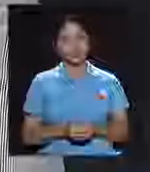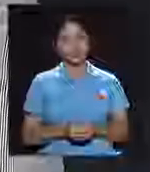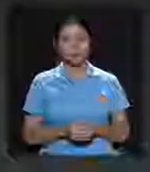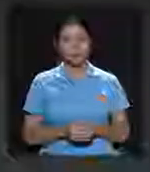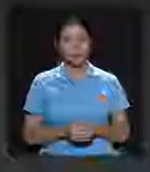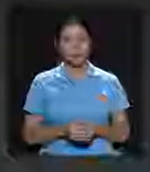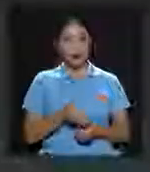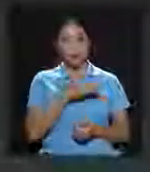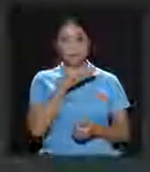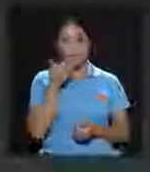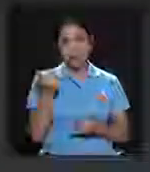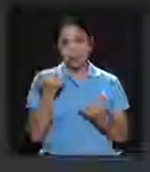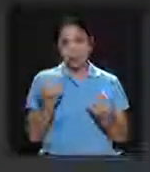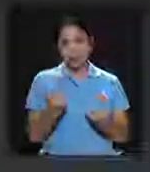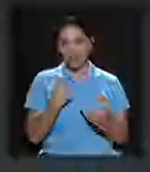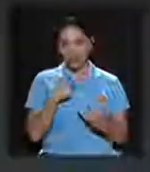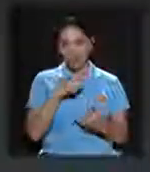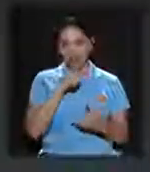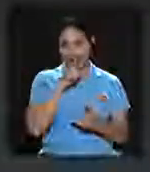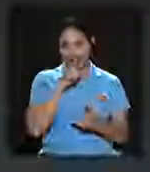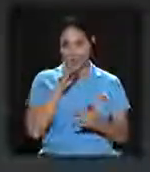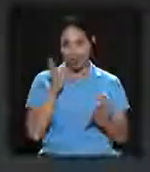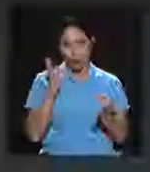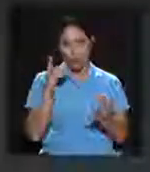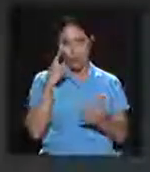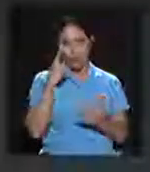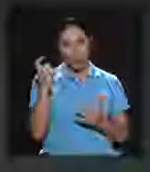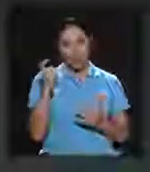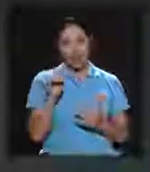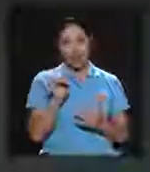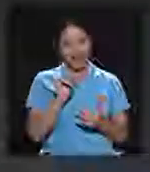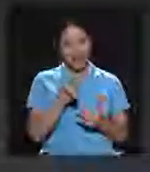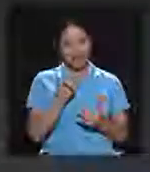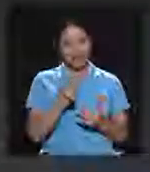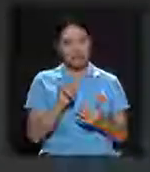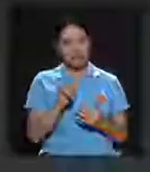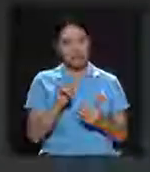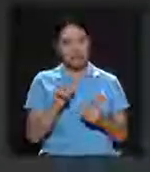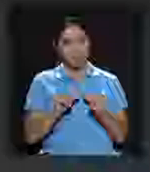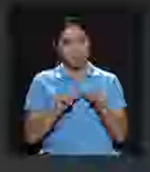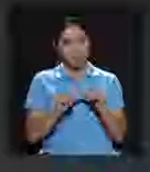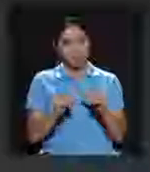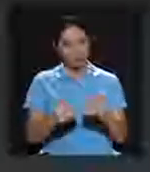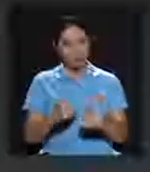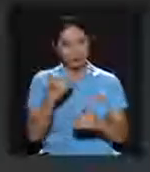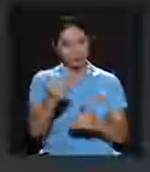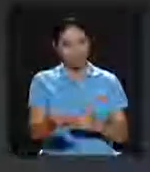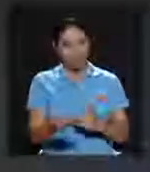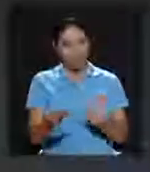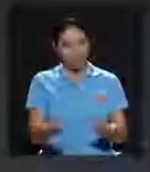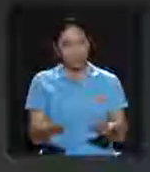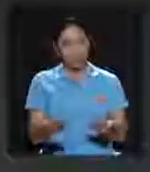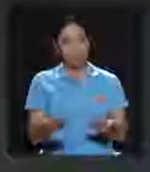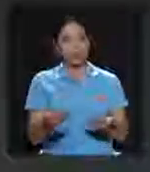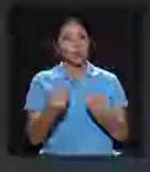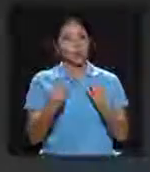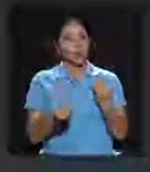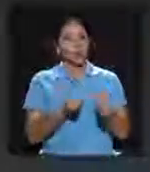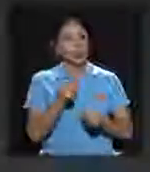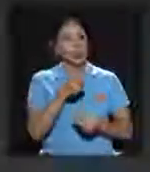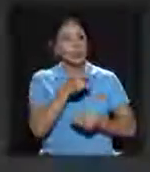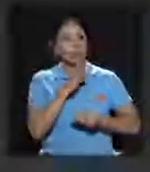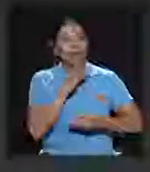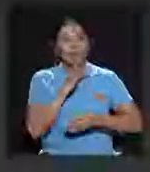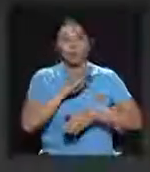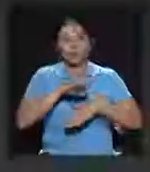mejor me callo porque así vamos al siguiente segmento donde don alexander nos va a contar de